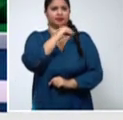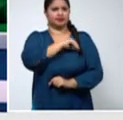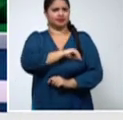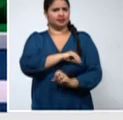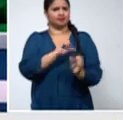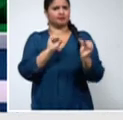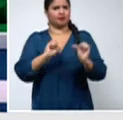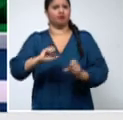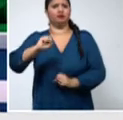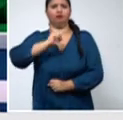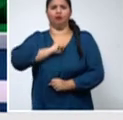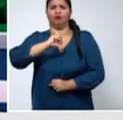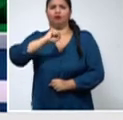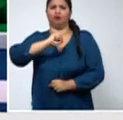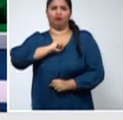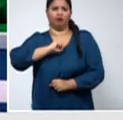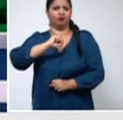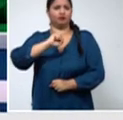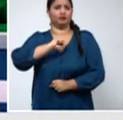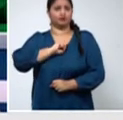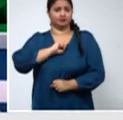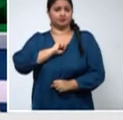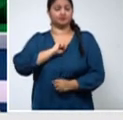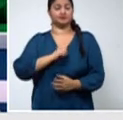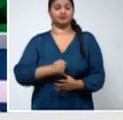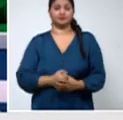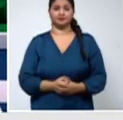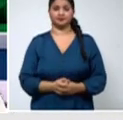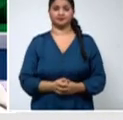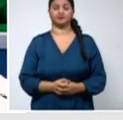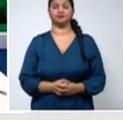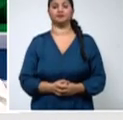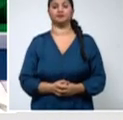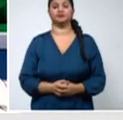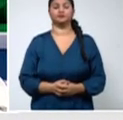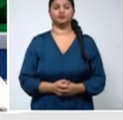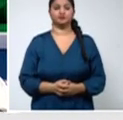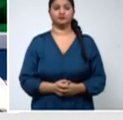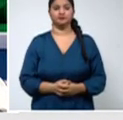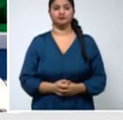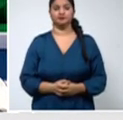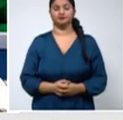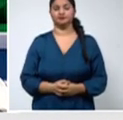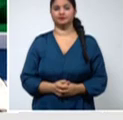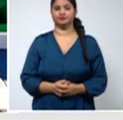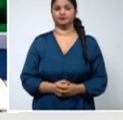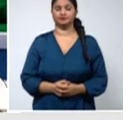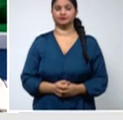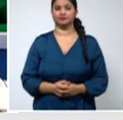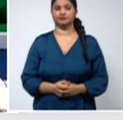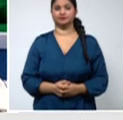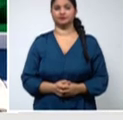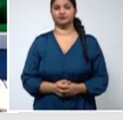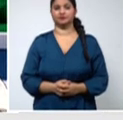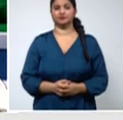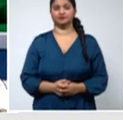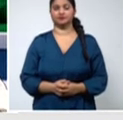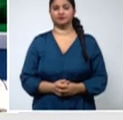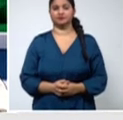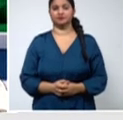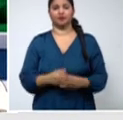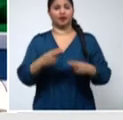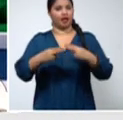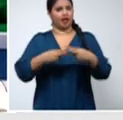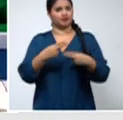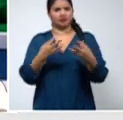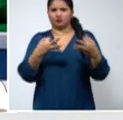falta de aire que hicieron pensar también en la COVID. Se hizo el estudio, se